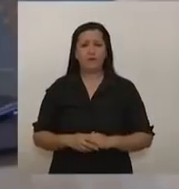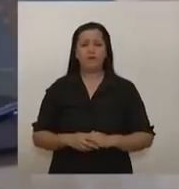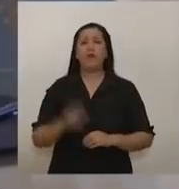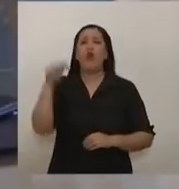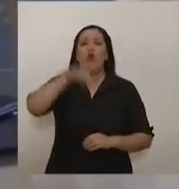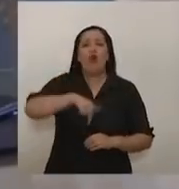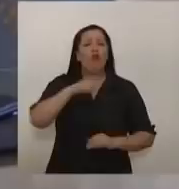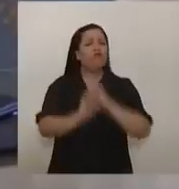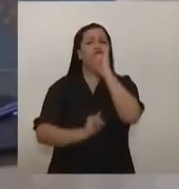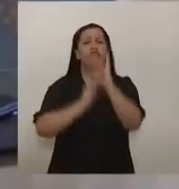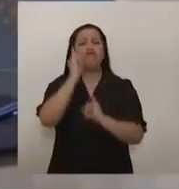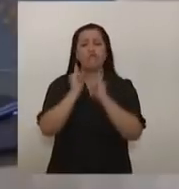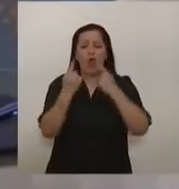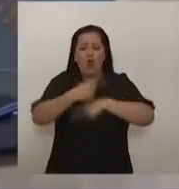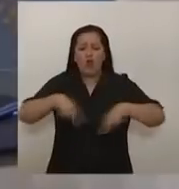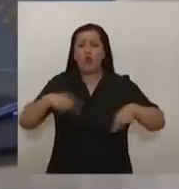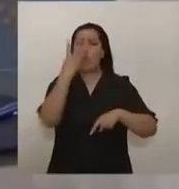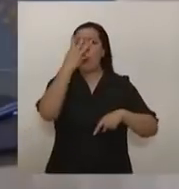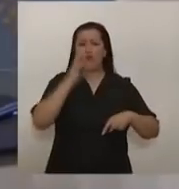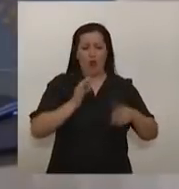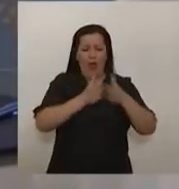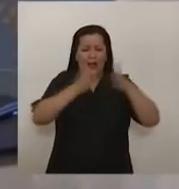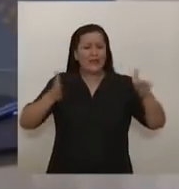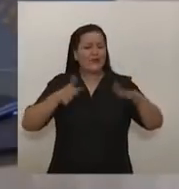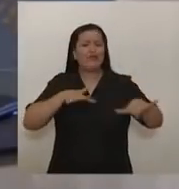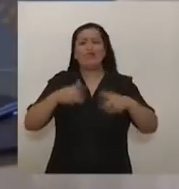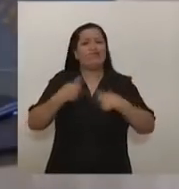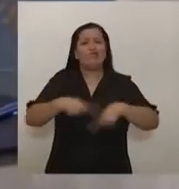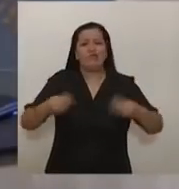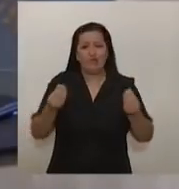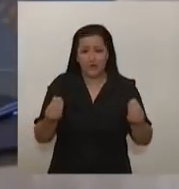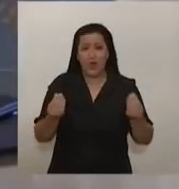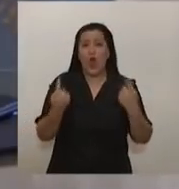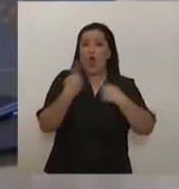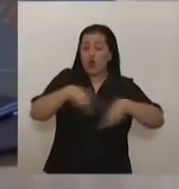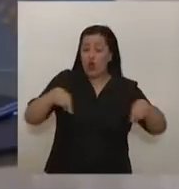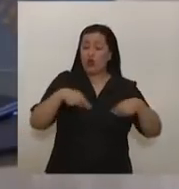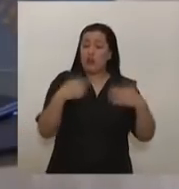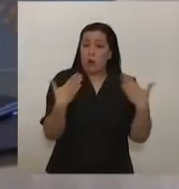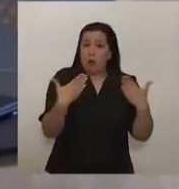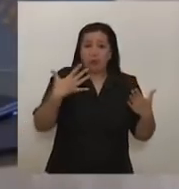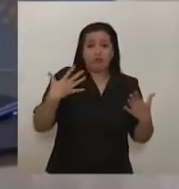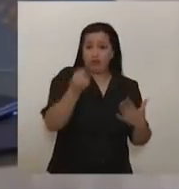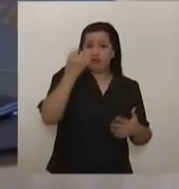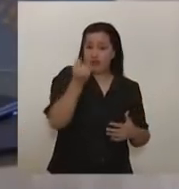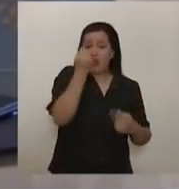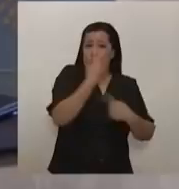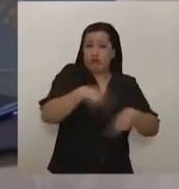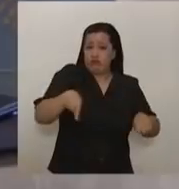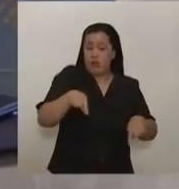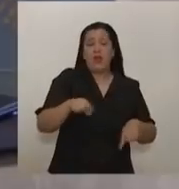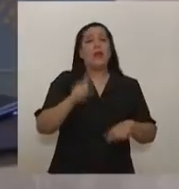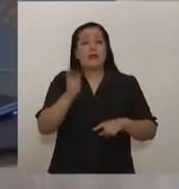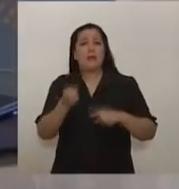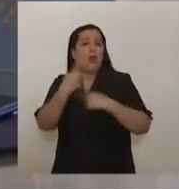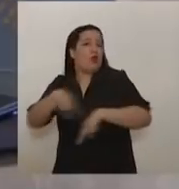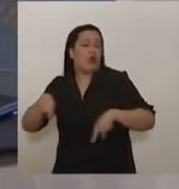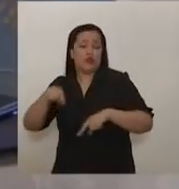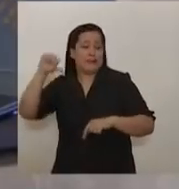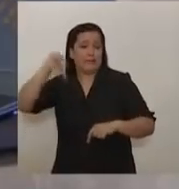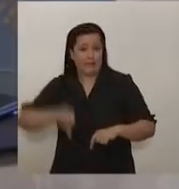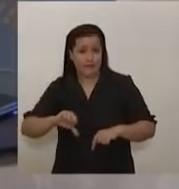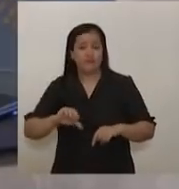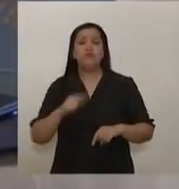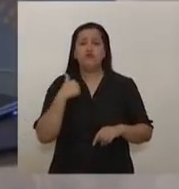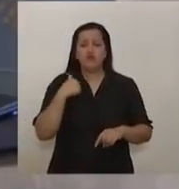Hoy quiero hablar de qué hicimos en estos 4 años de gobierno, de qué cosas pudimos lograr y cuáles no pudimos.